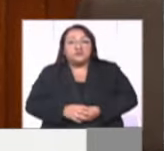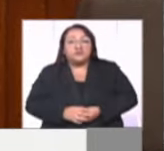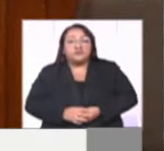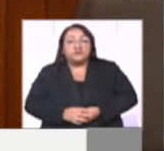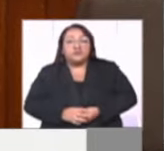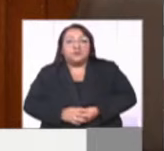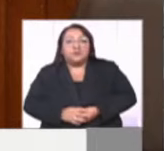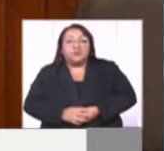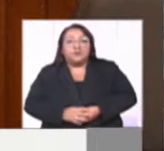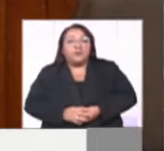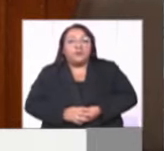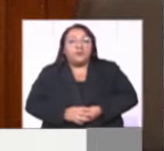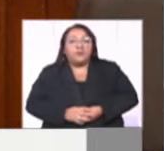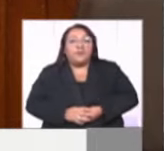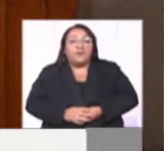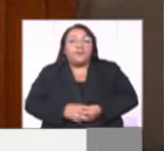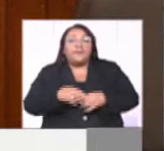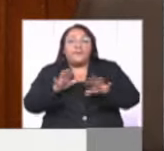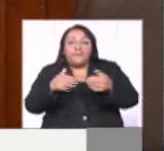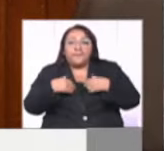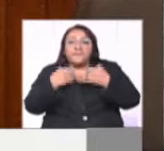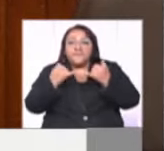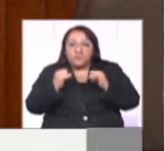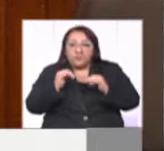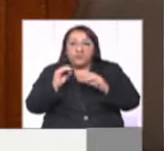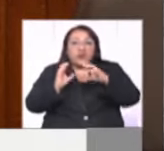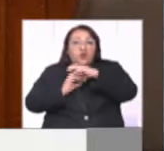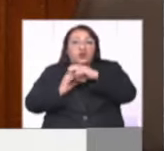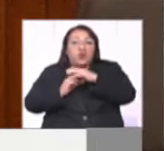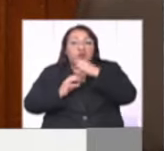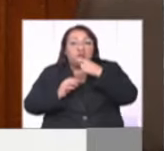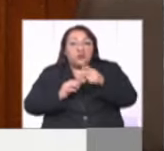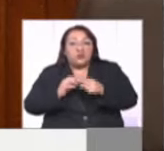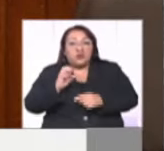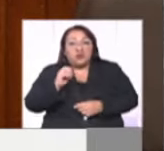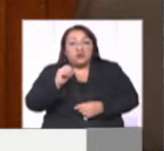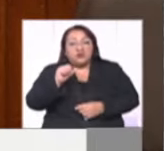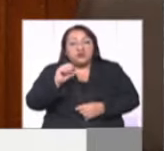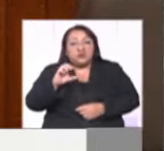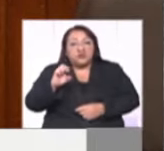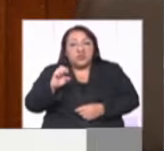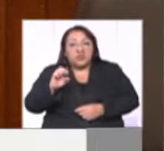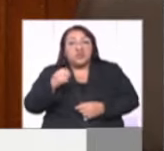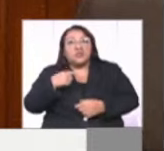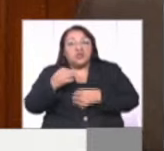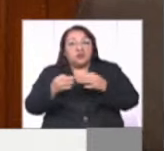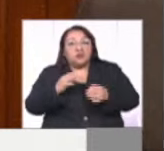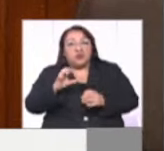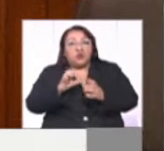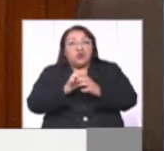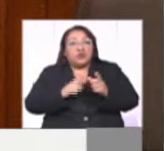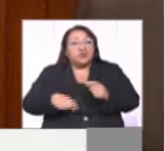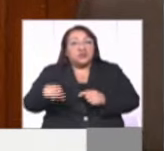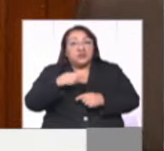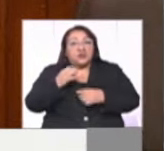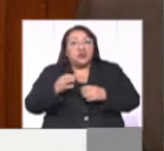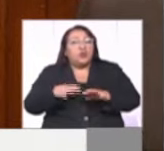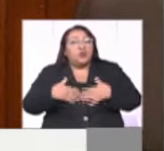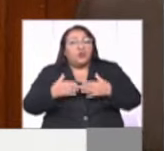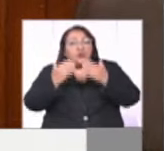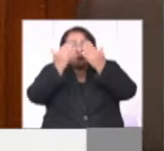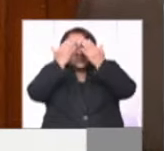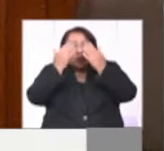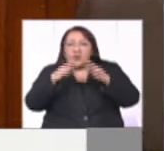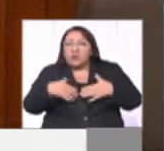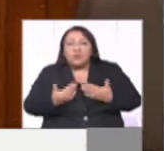lado, ya se tiene informe de Contraloría, de OCSE, ya lo han manifestado mis colegas. No podemos ser ciegos